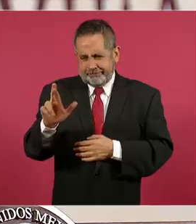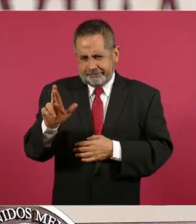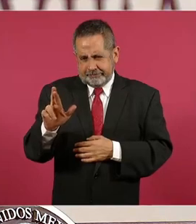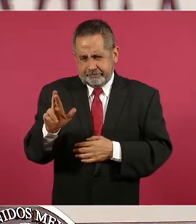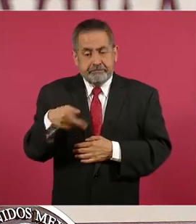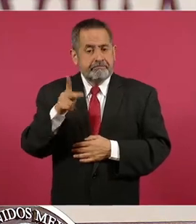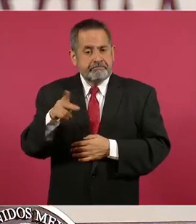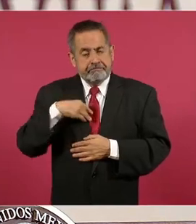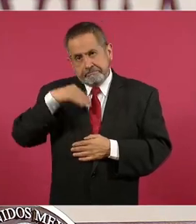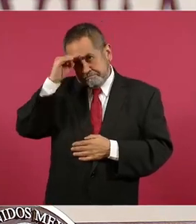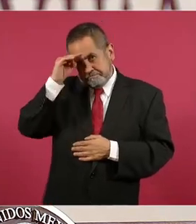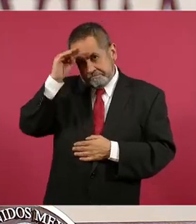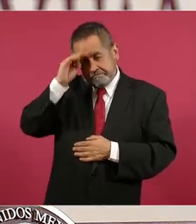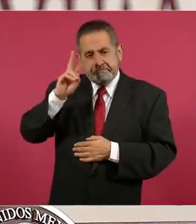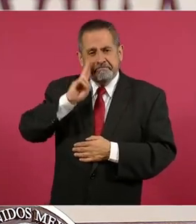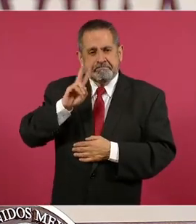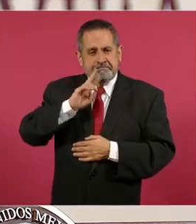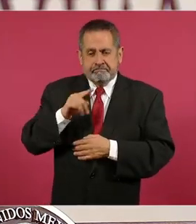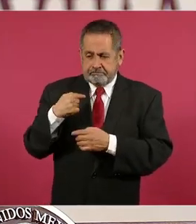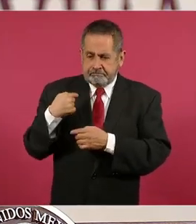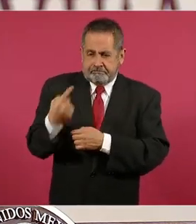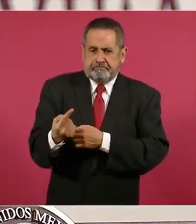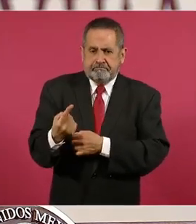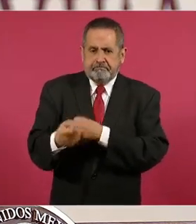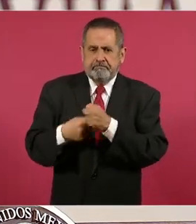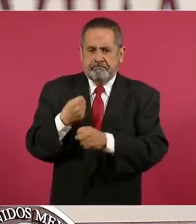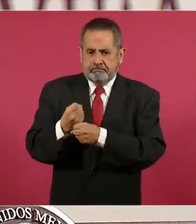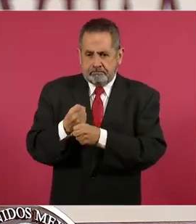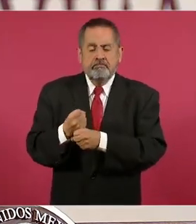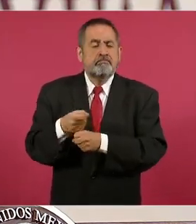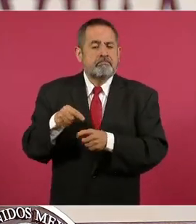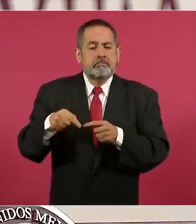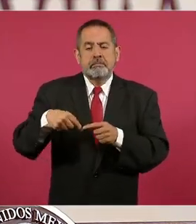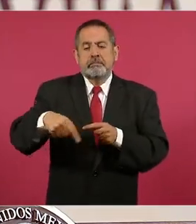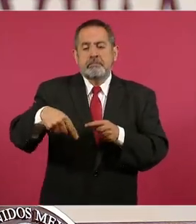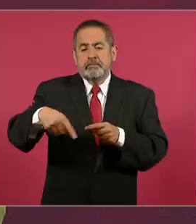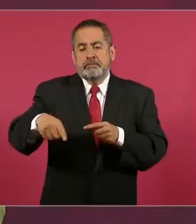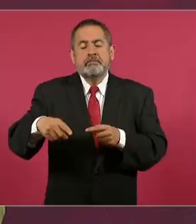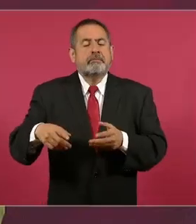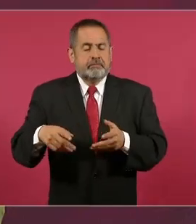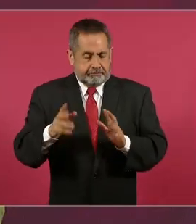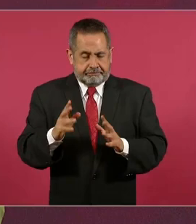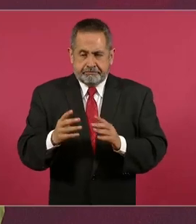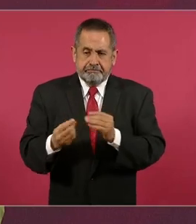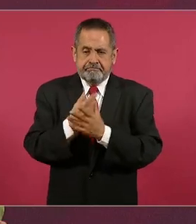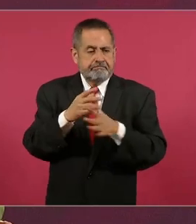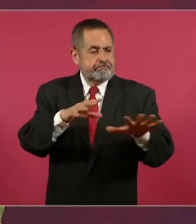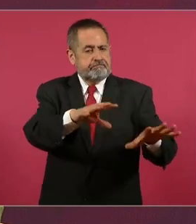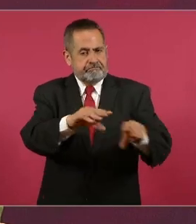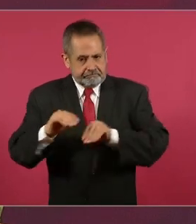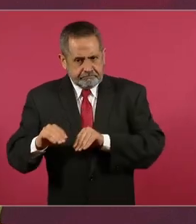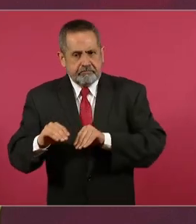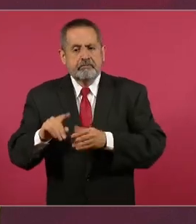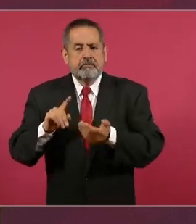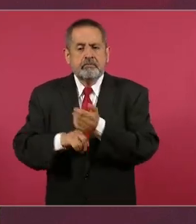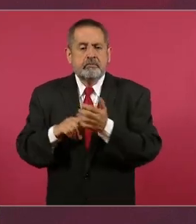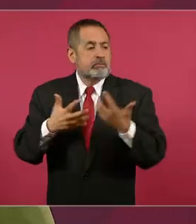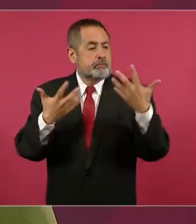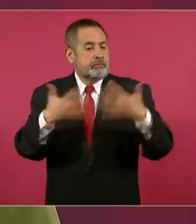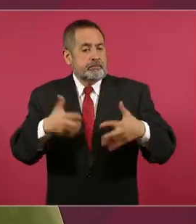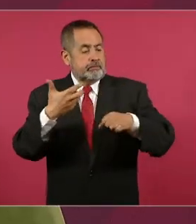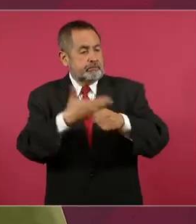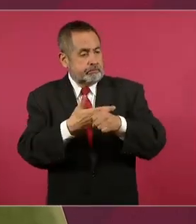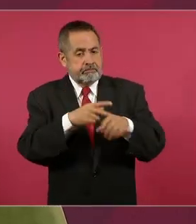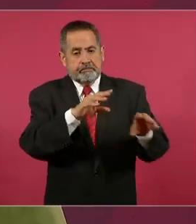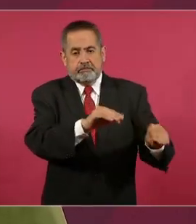tenemos considerado a partir del siguiente año ya tener, pues a través de una empresa,